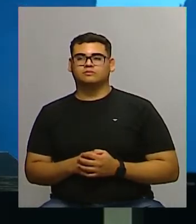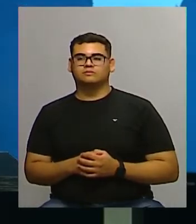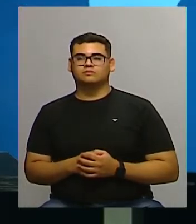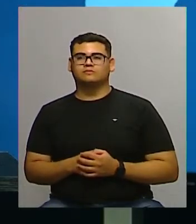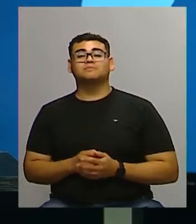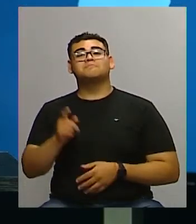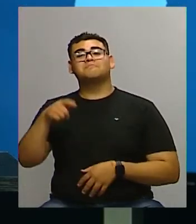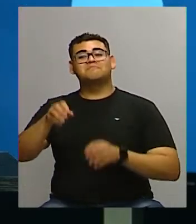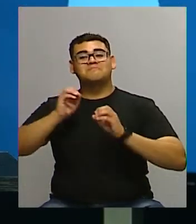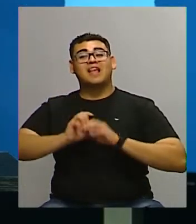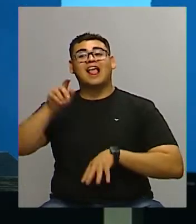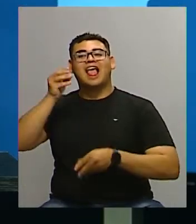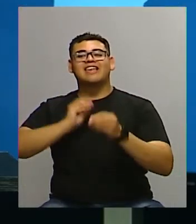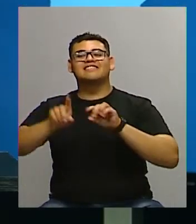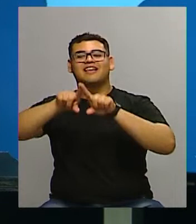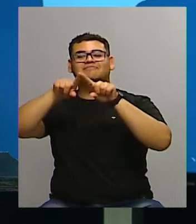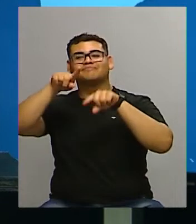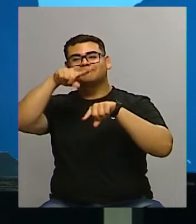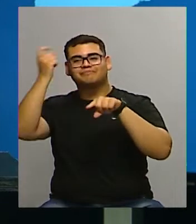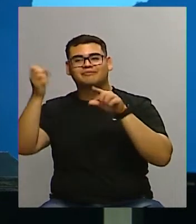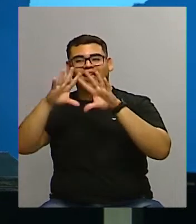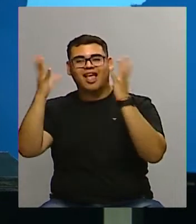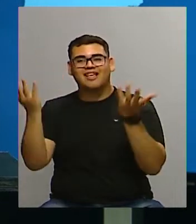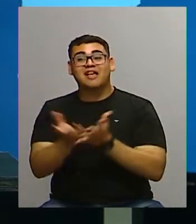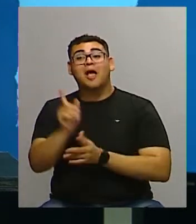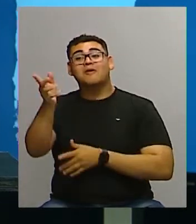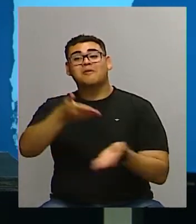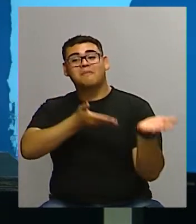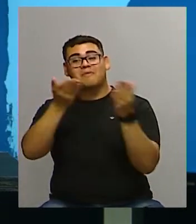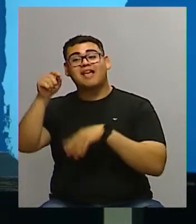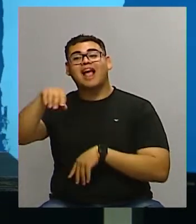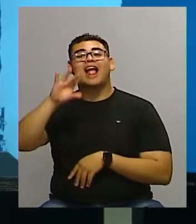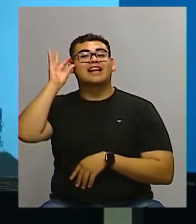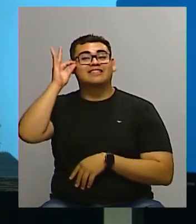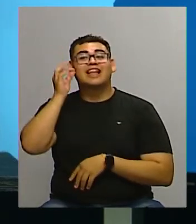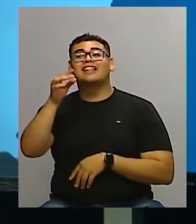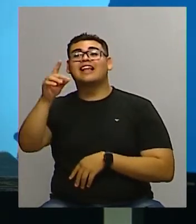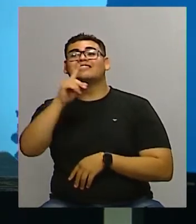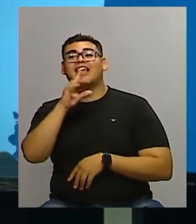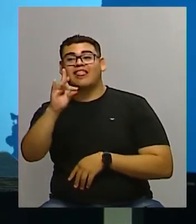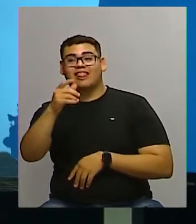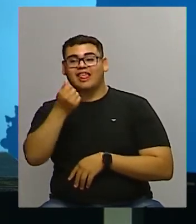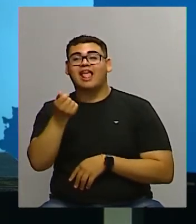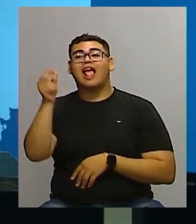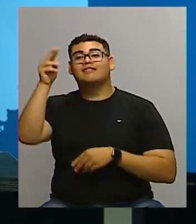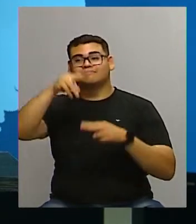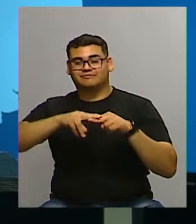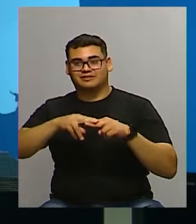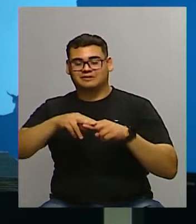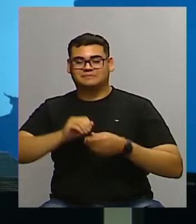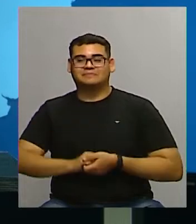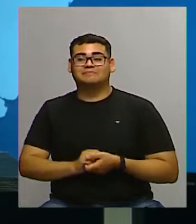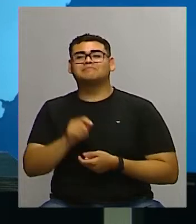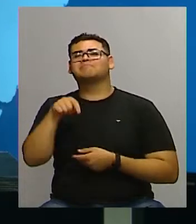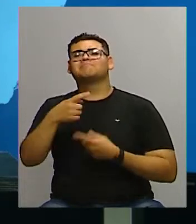Bueno, momento de comenzar aquí con SAT Internacional. Bienvenidas, bienvenidos. Aquí estamos en el 30 de la TDA, 22 de Supercanal HD. Estamos en todas las redes,